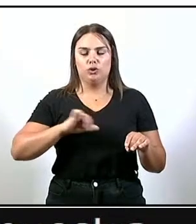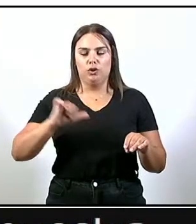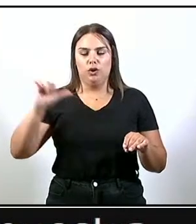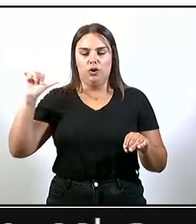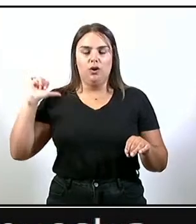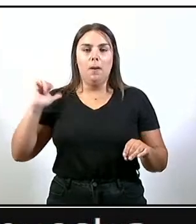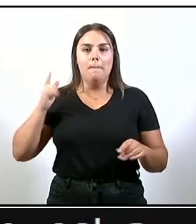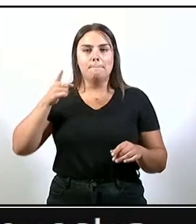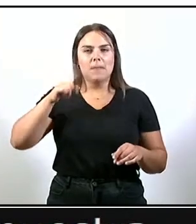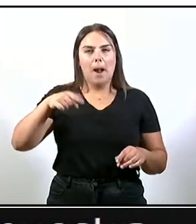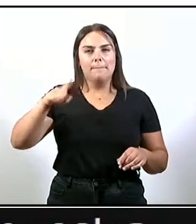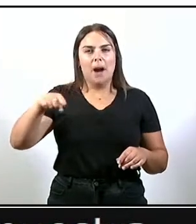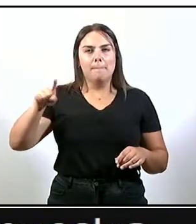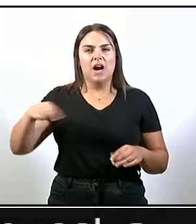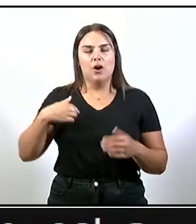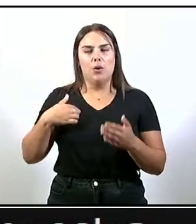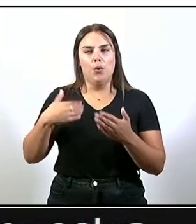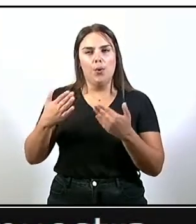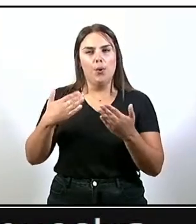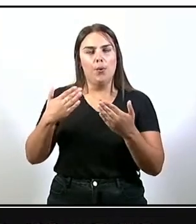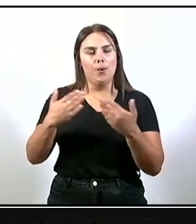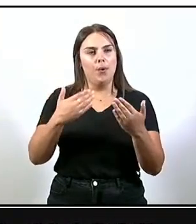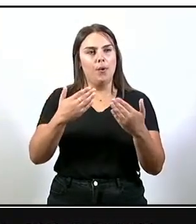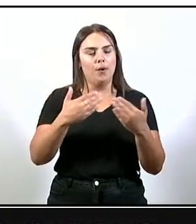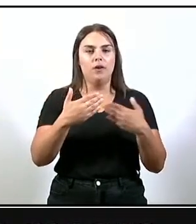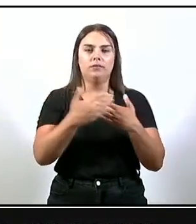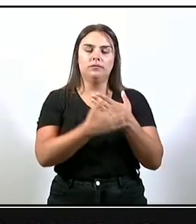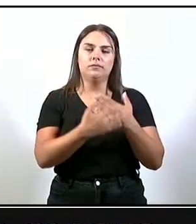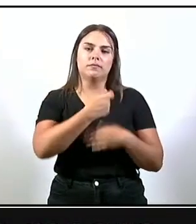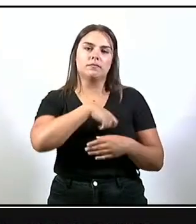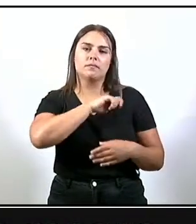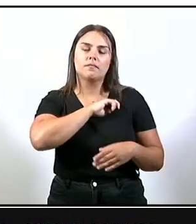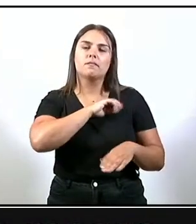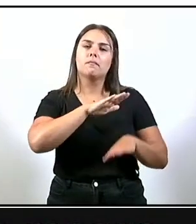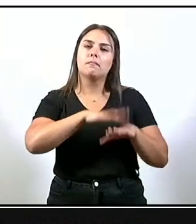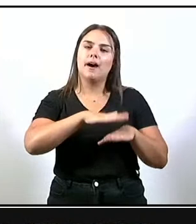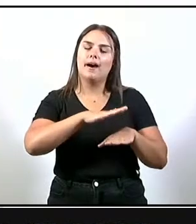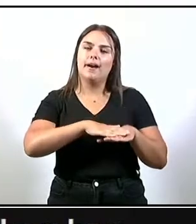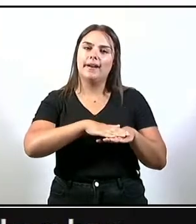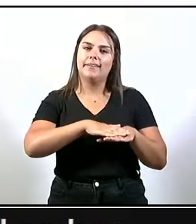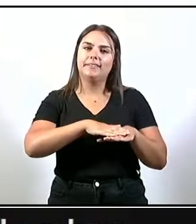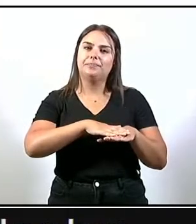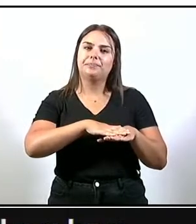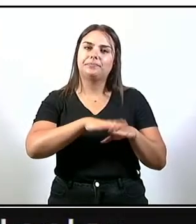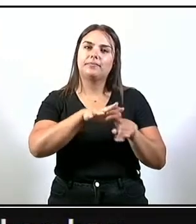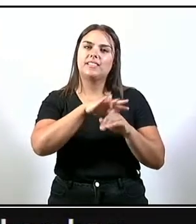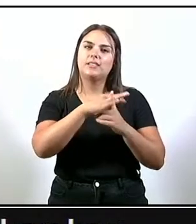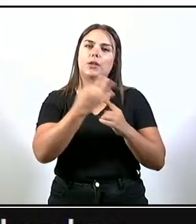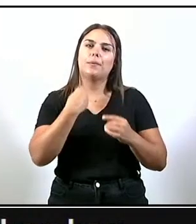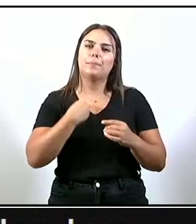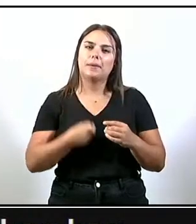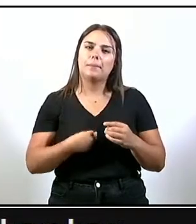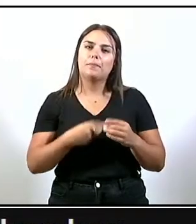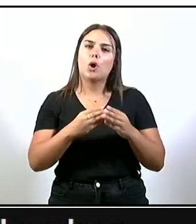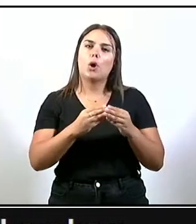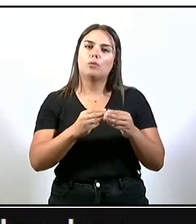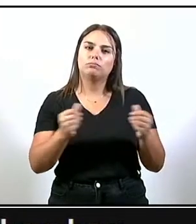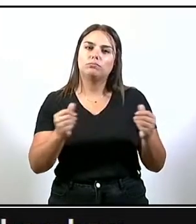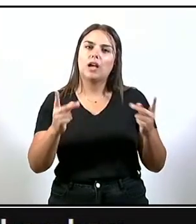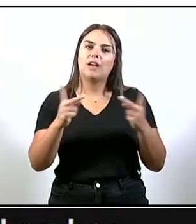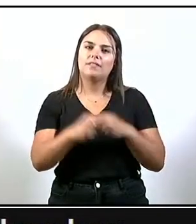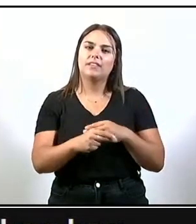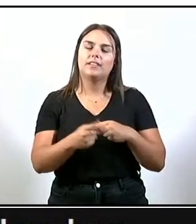meses dialogando con el Gobierno de España para intentar evitar que esto lo tenga que resolver el Tribunal Constitucional y no hemos llegado a un